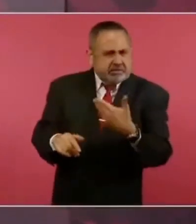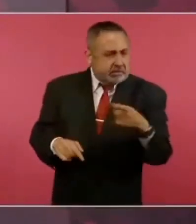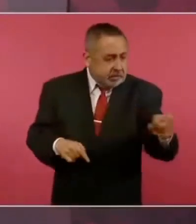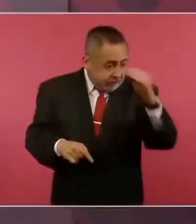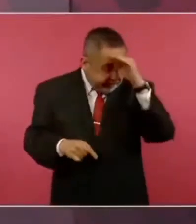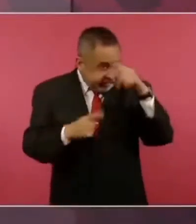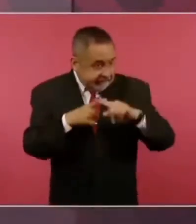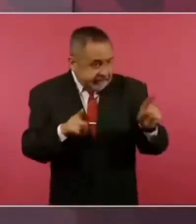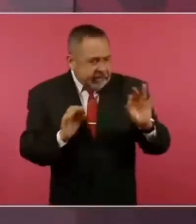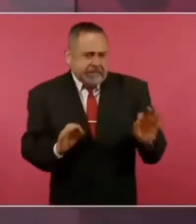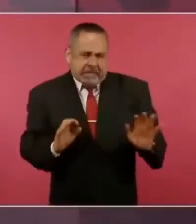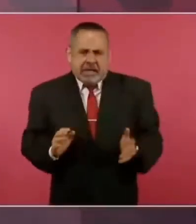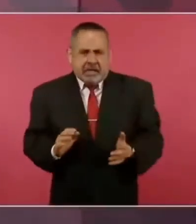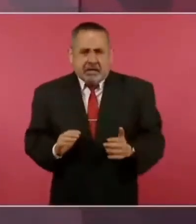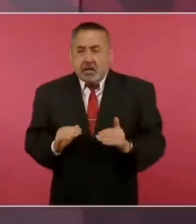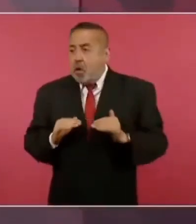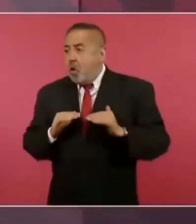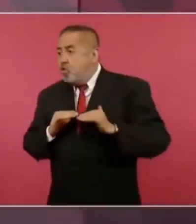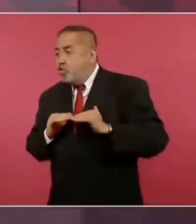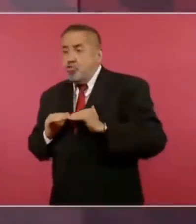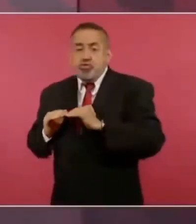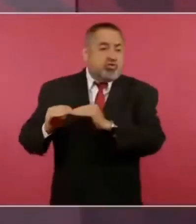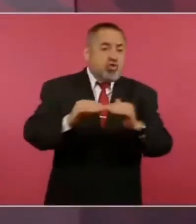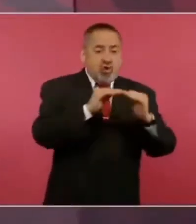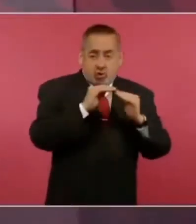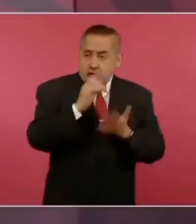No es pensamiento único.